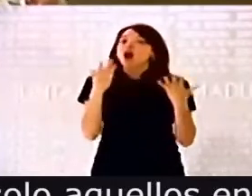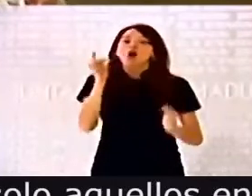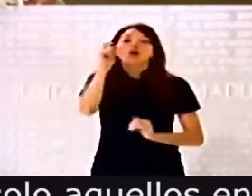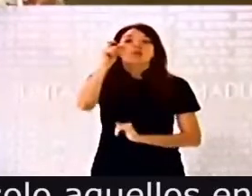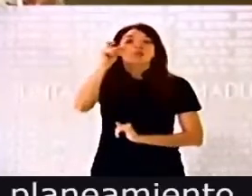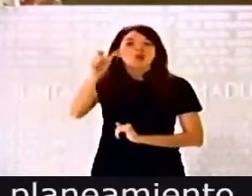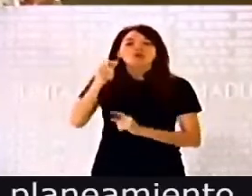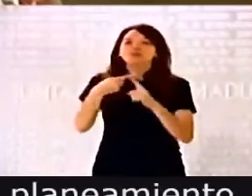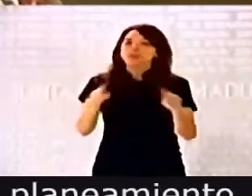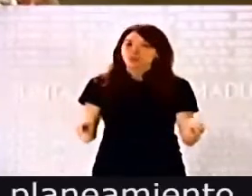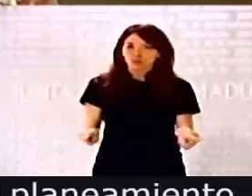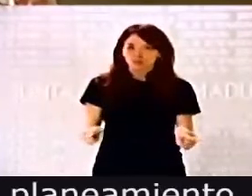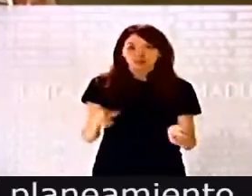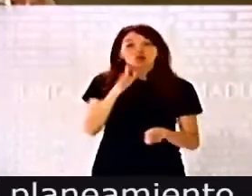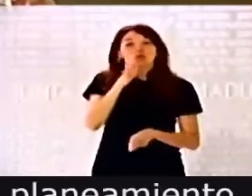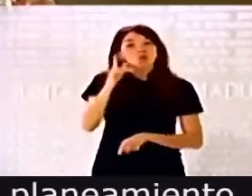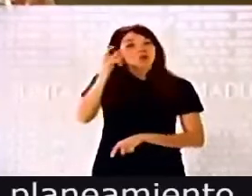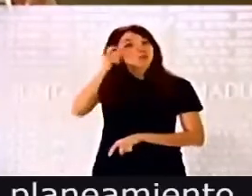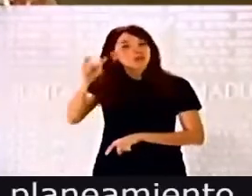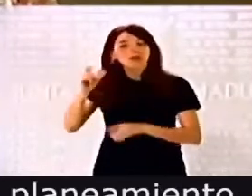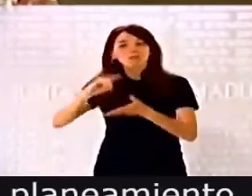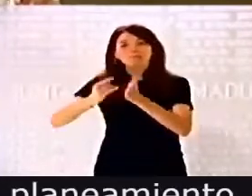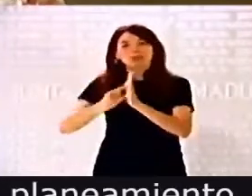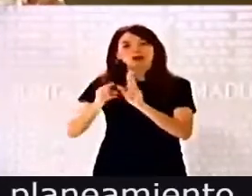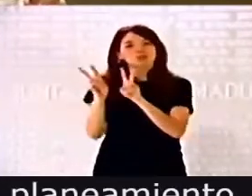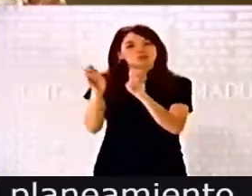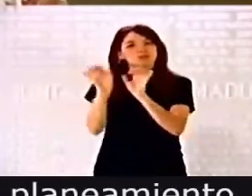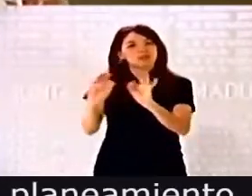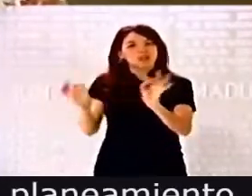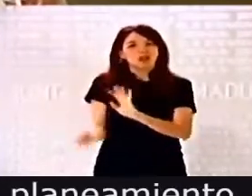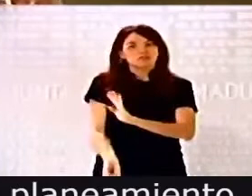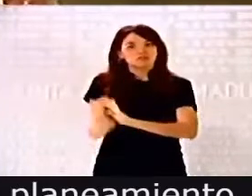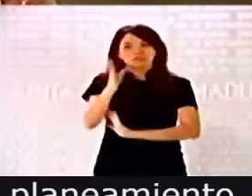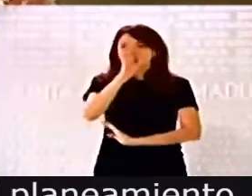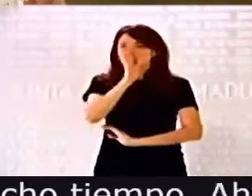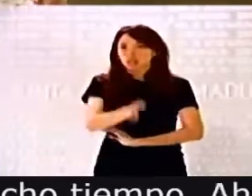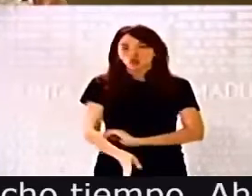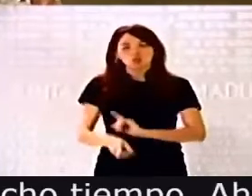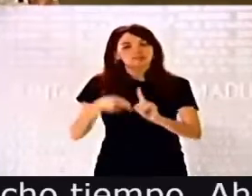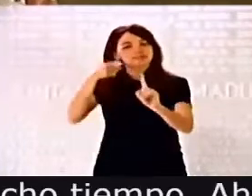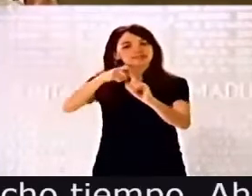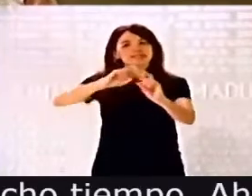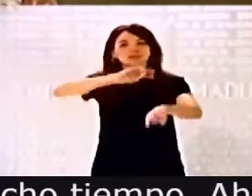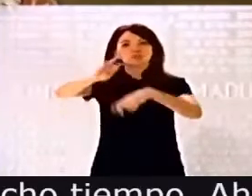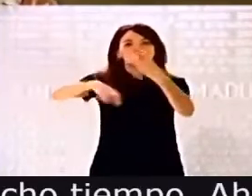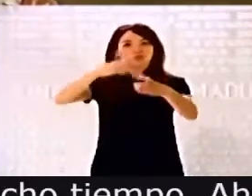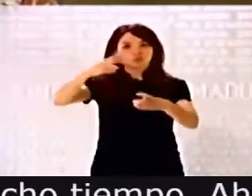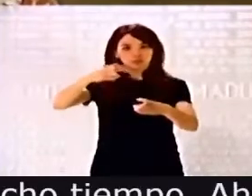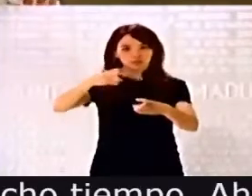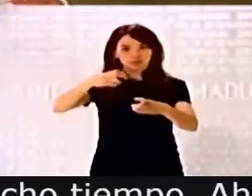municipios pueden hacer planes especiales directamente para regularizar esos